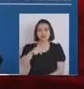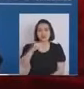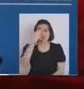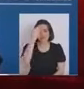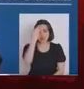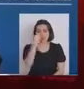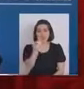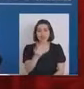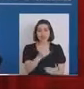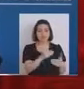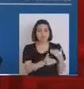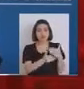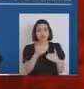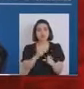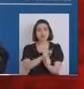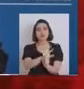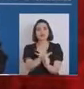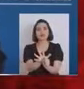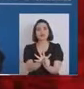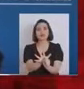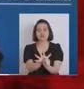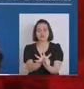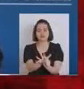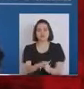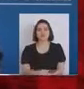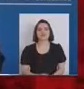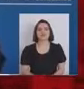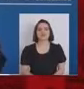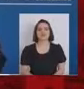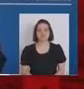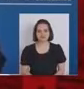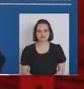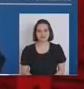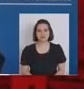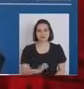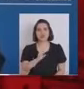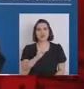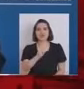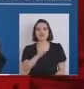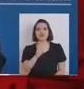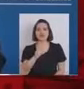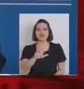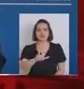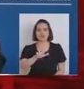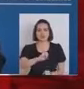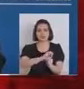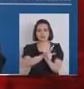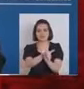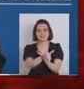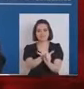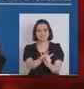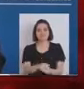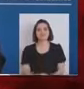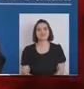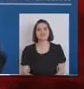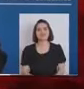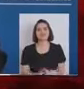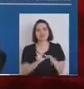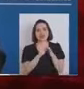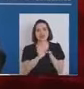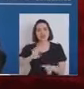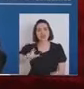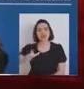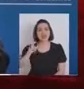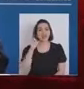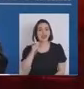que poner atención. ¿Cómo está el suministro de pruebas moleculares? ¿Cuántas pruebas moleculares hace Chile al día? ¿Saben lo que es prueba rápida? ¿Tienen